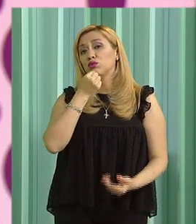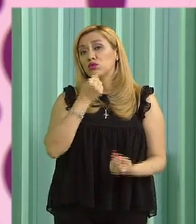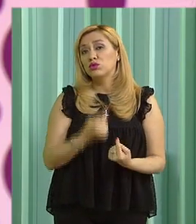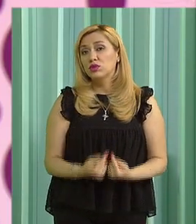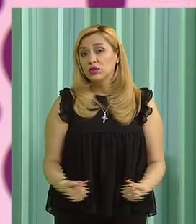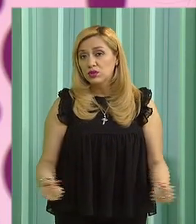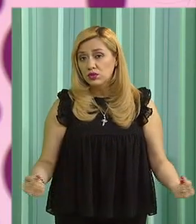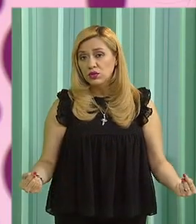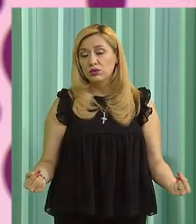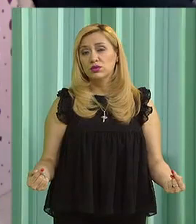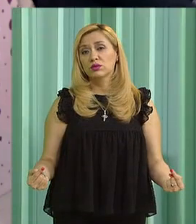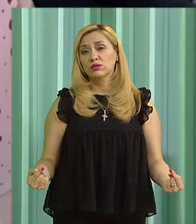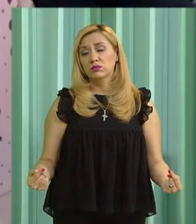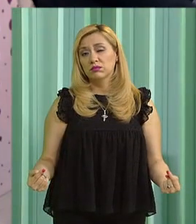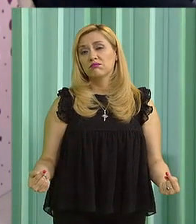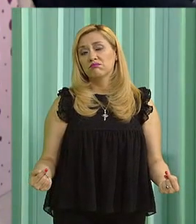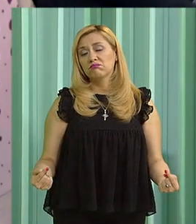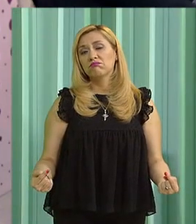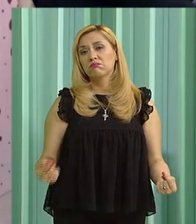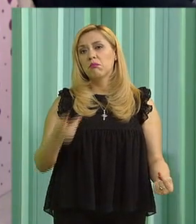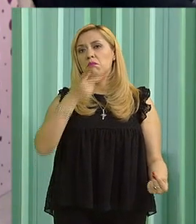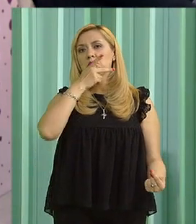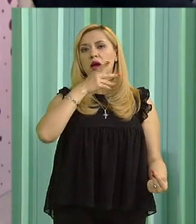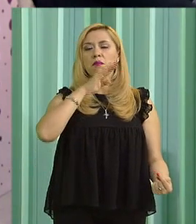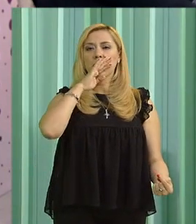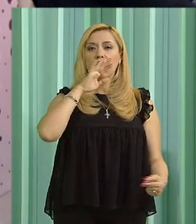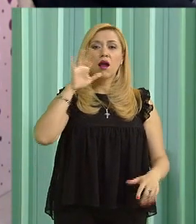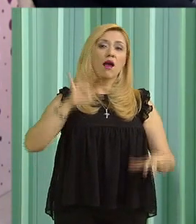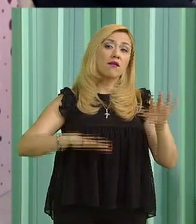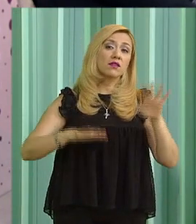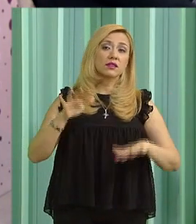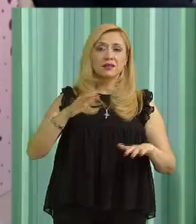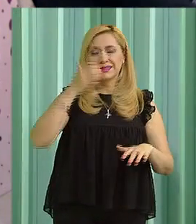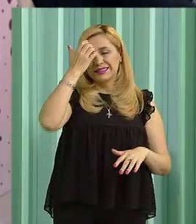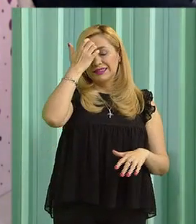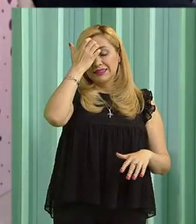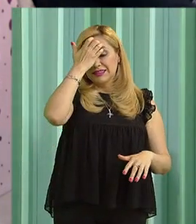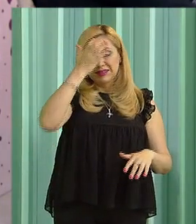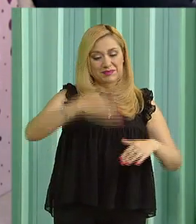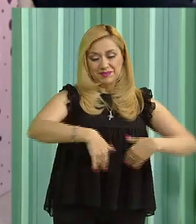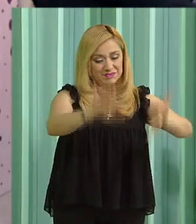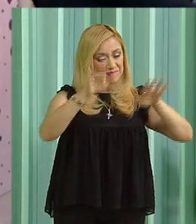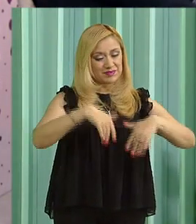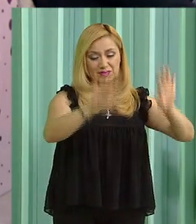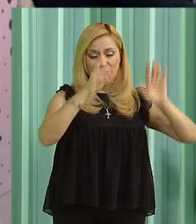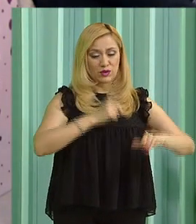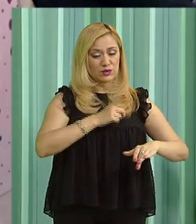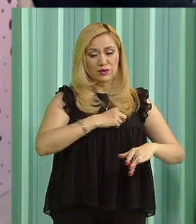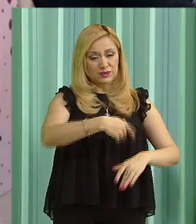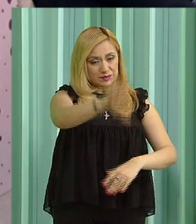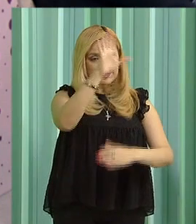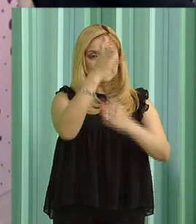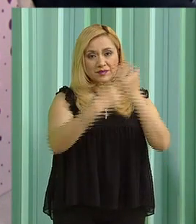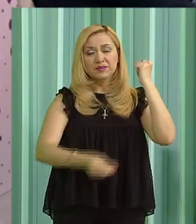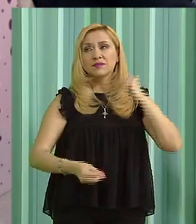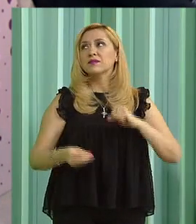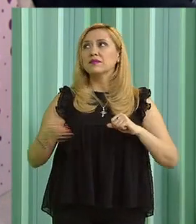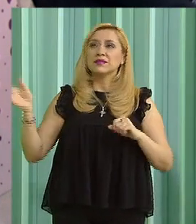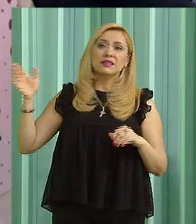niños, que sucede que los padres en muchas ocasiones envían a los hijos solos para que